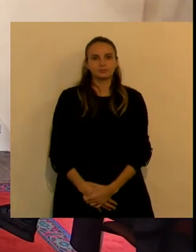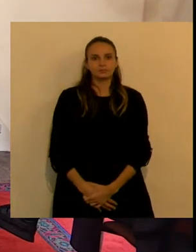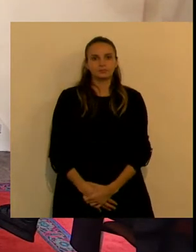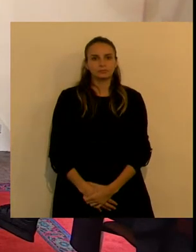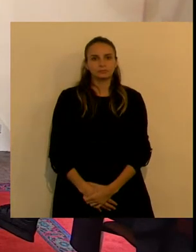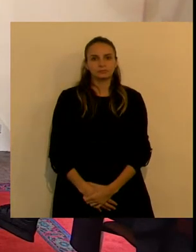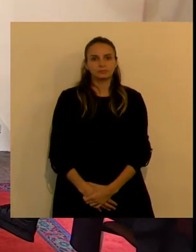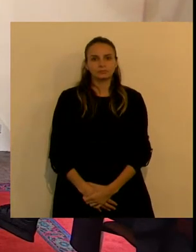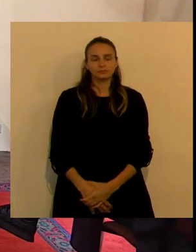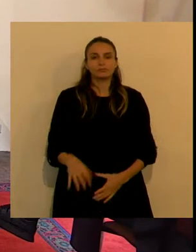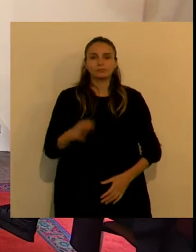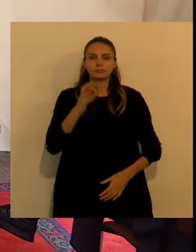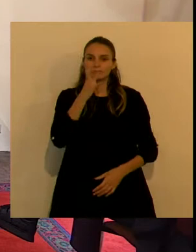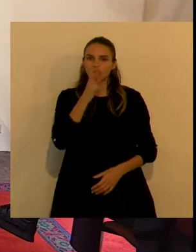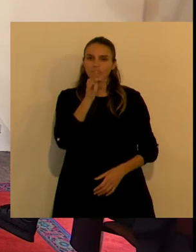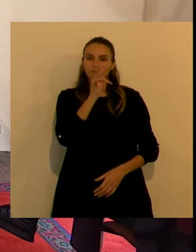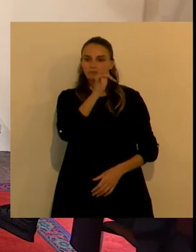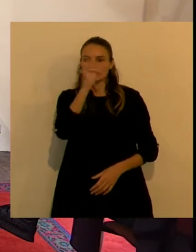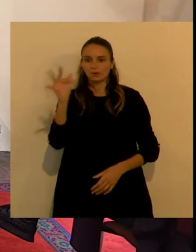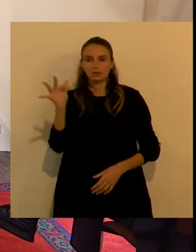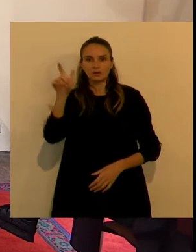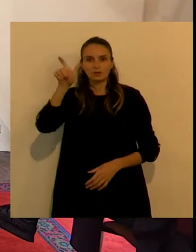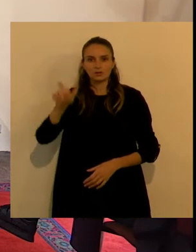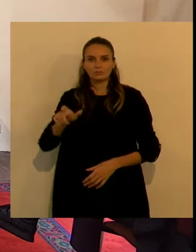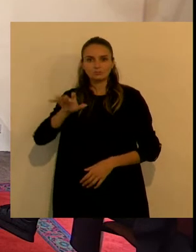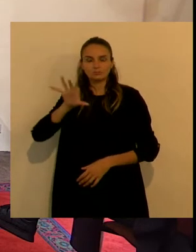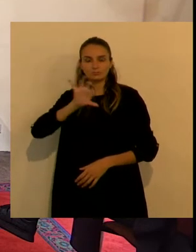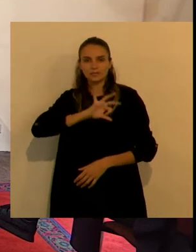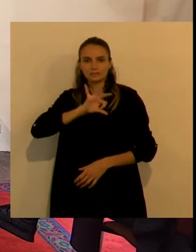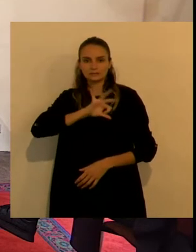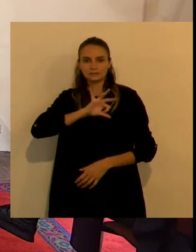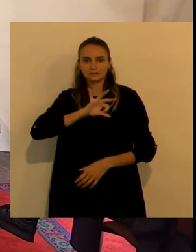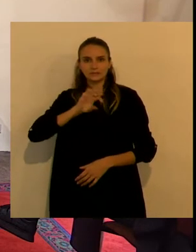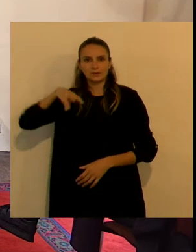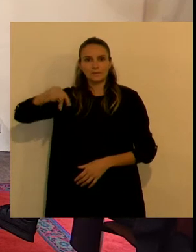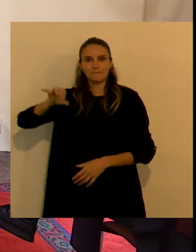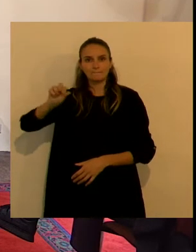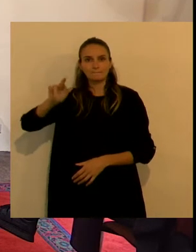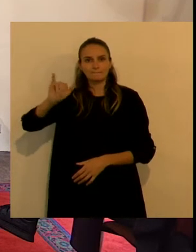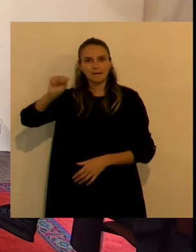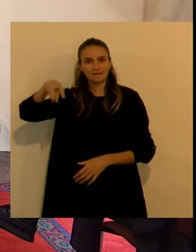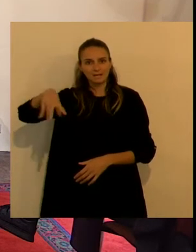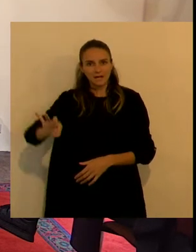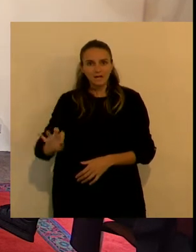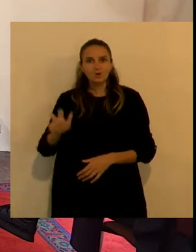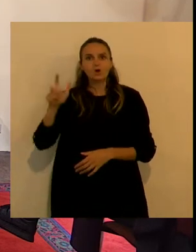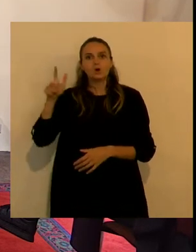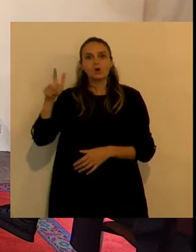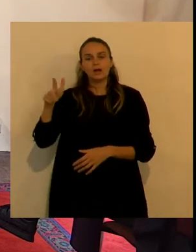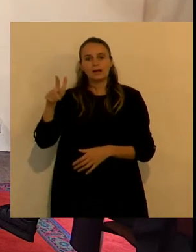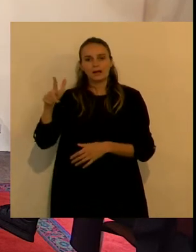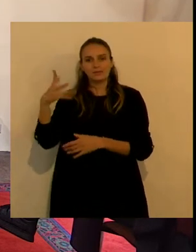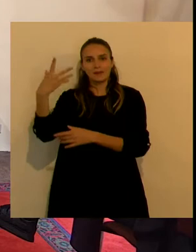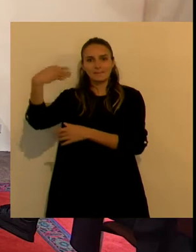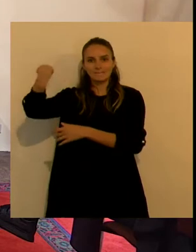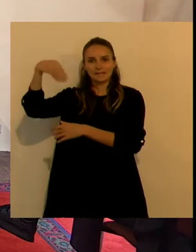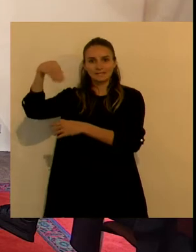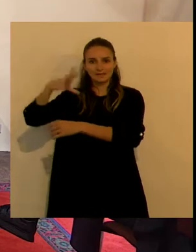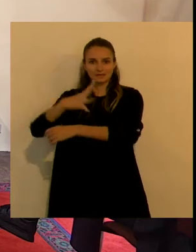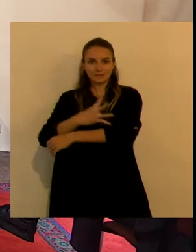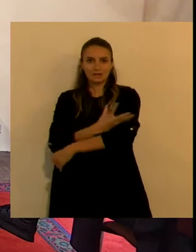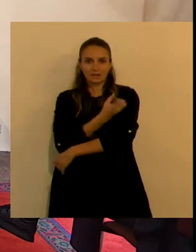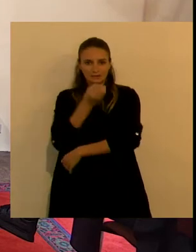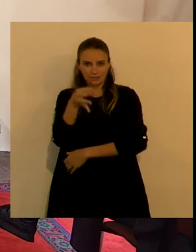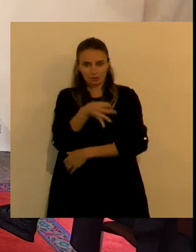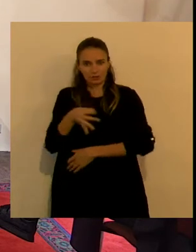Finalmente tiene la palabra el señor Mariano Hernández Zapata, presidente del excelentísimo Cabildo Insular de La